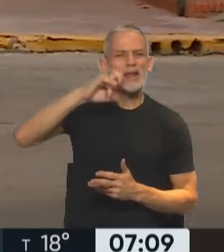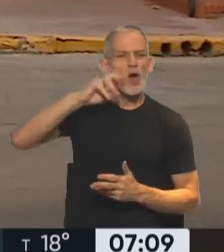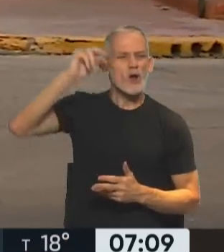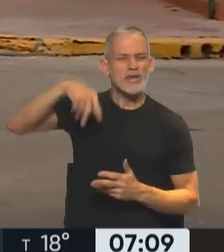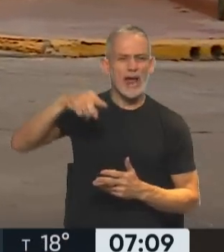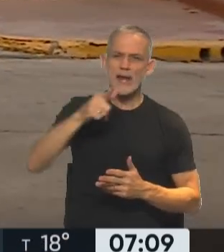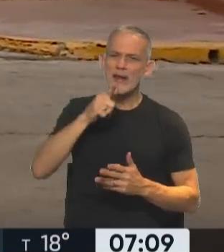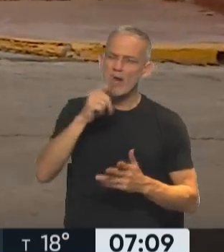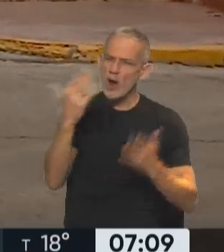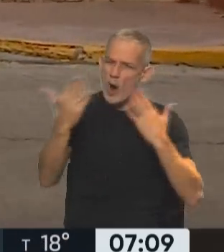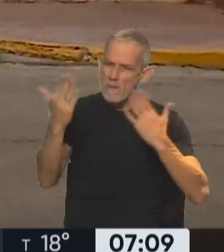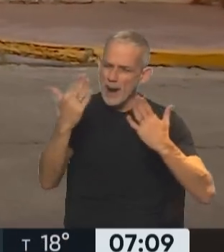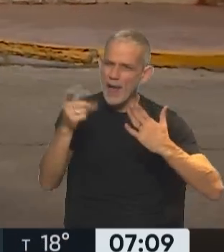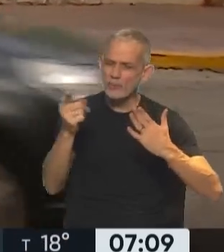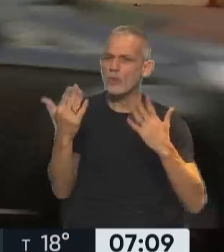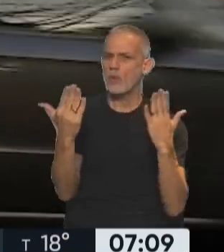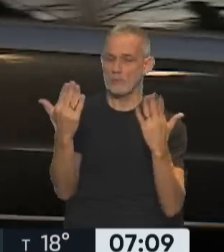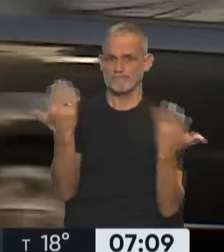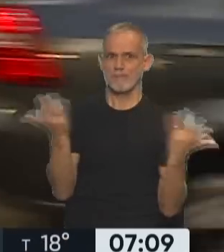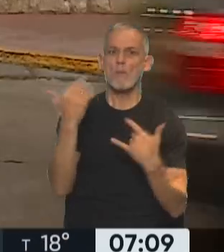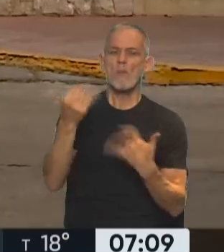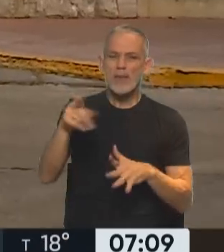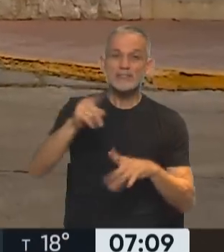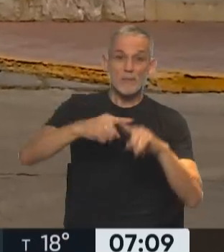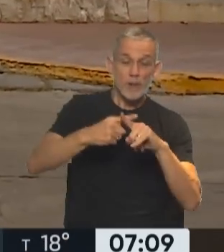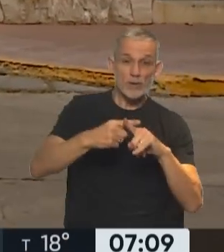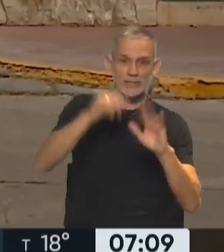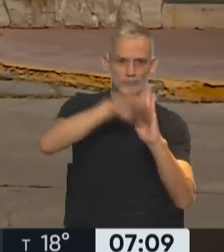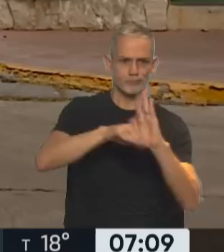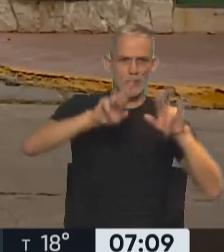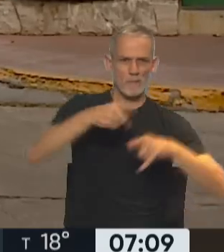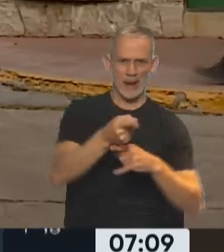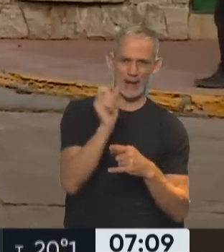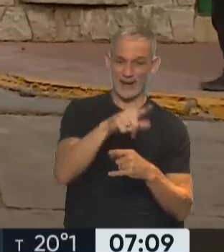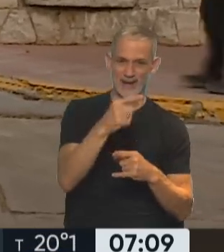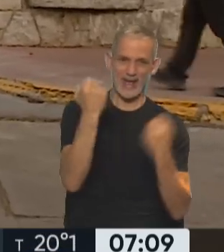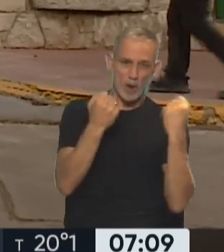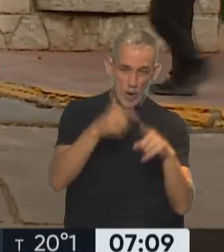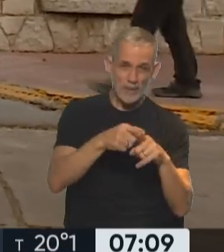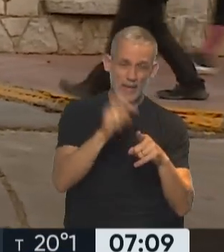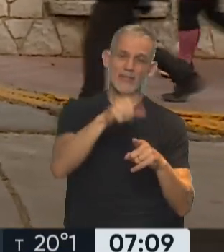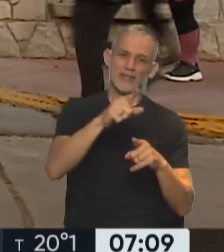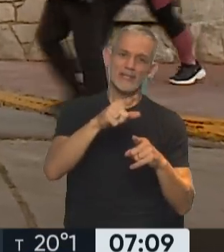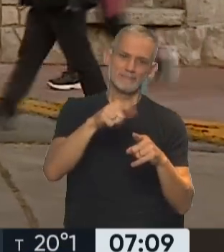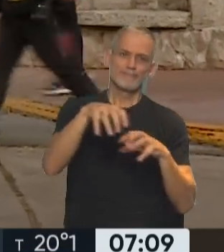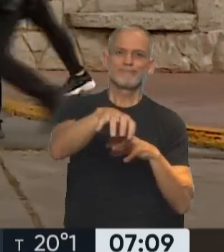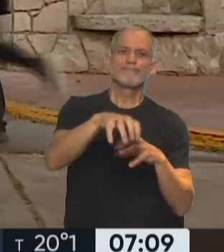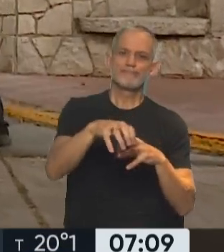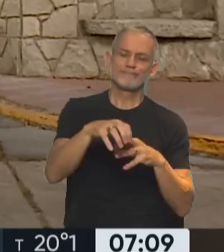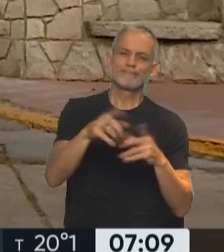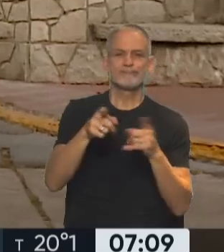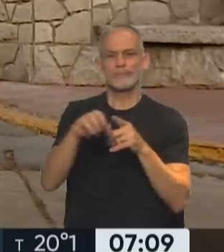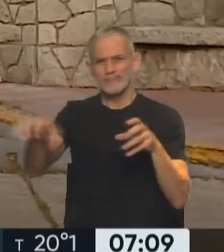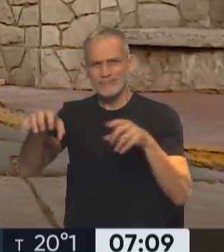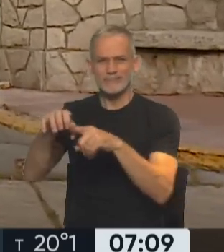un parangón de una u otra manera entre lo que podía ser la política económica que pretende justamente el sector cercano a Cristina Fernández